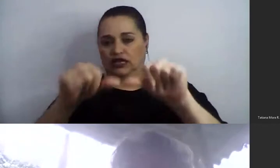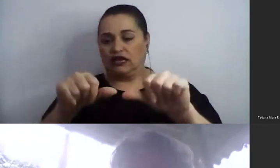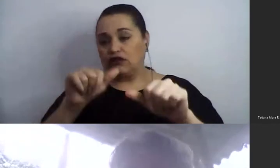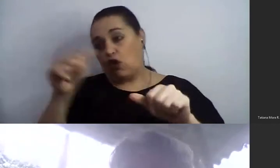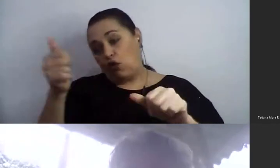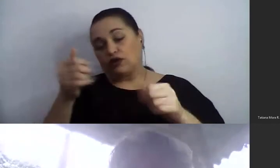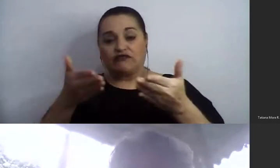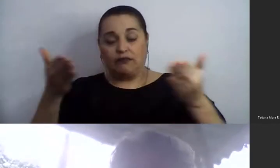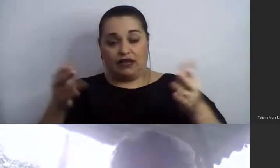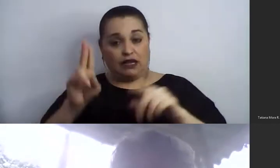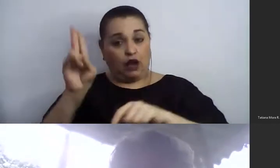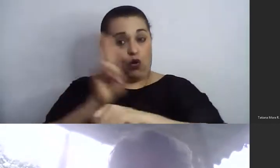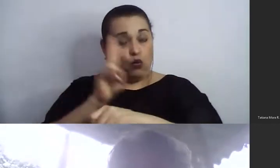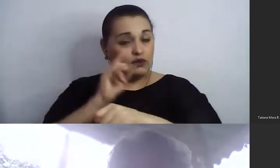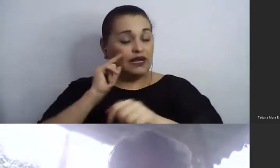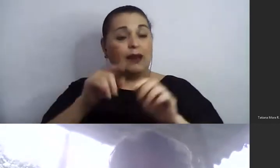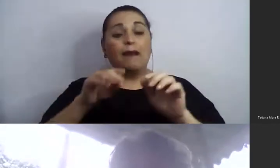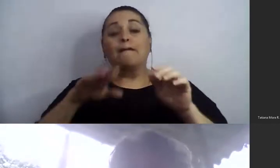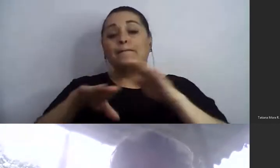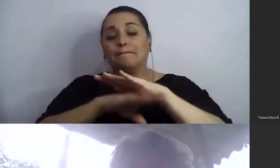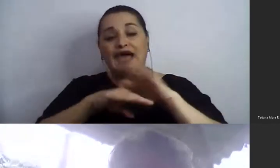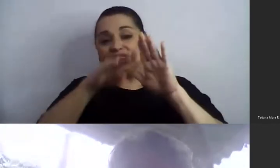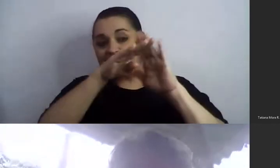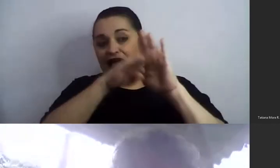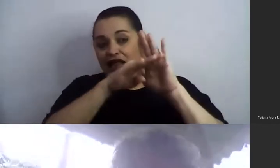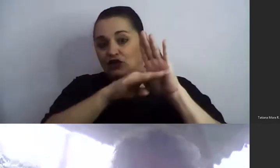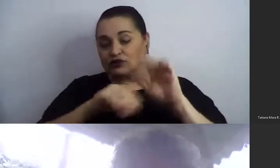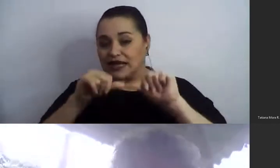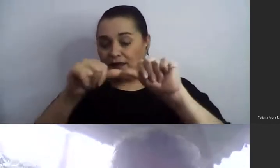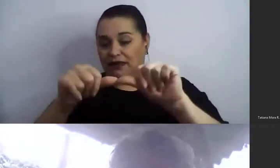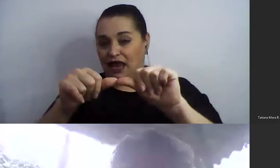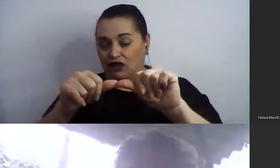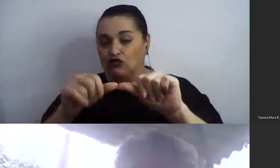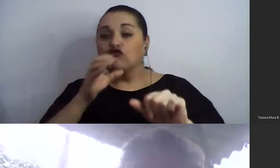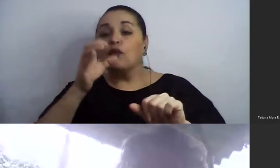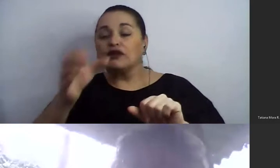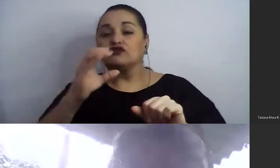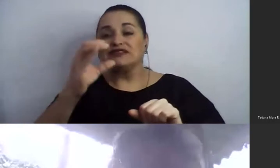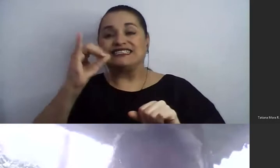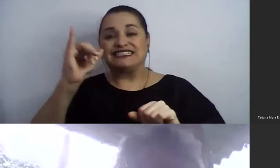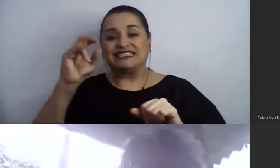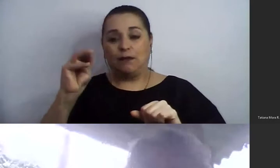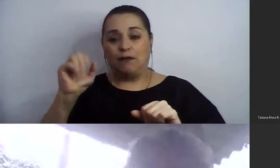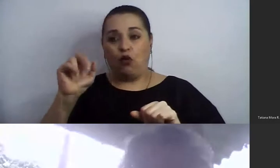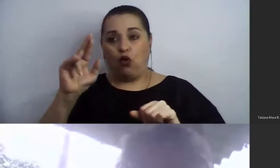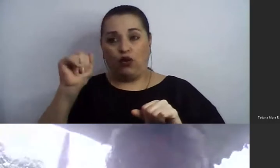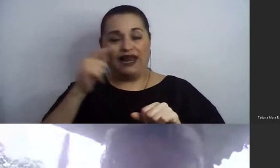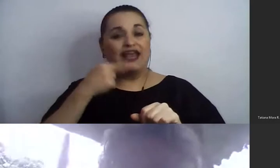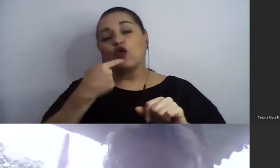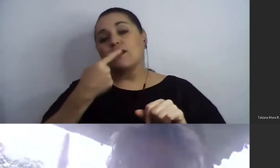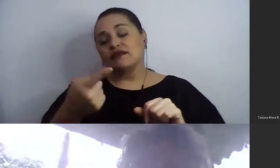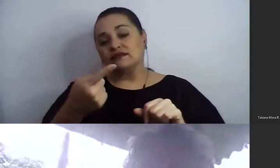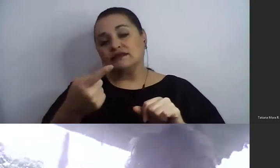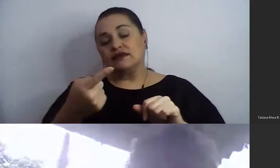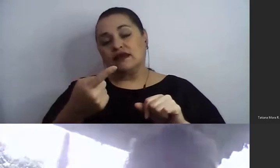es la base de datos de seguimiento de recomendaciones nacionales SIMORE de la cual hacía ahorita alusión